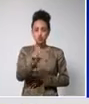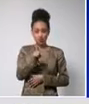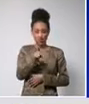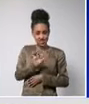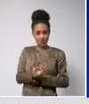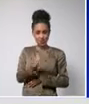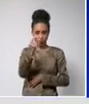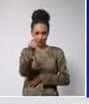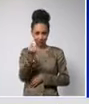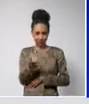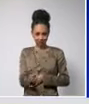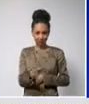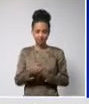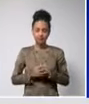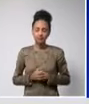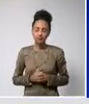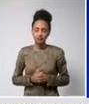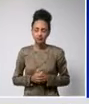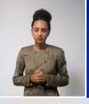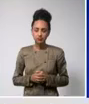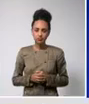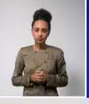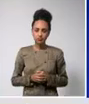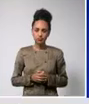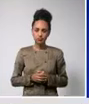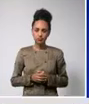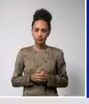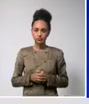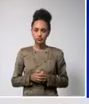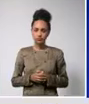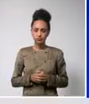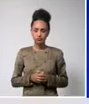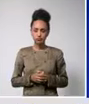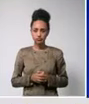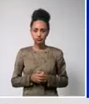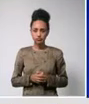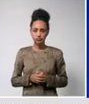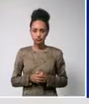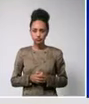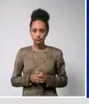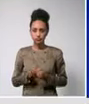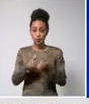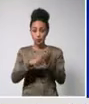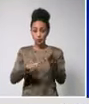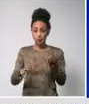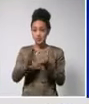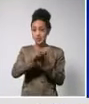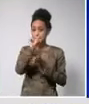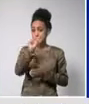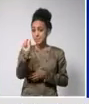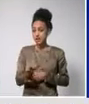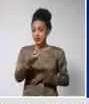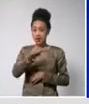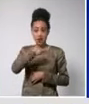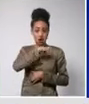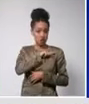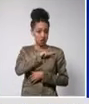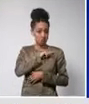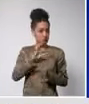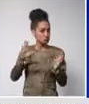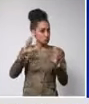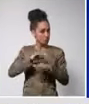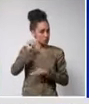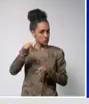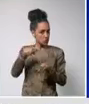casos autóctonos cada uno. En la provincia de Mayabeque, ayer no se confirman casos de